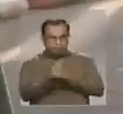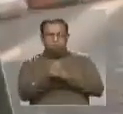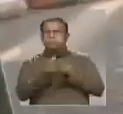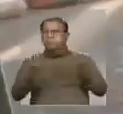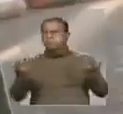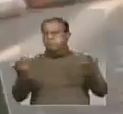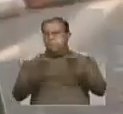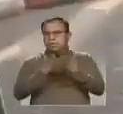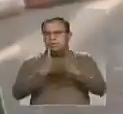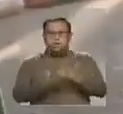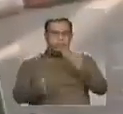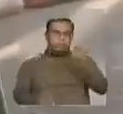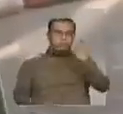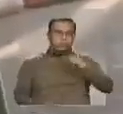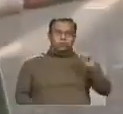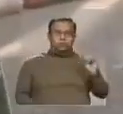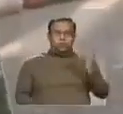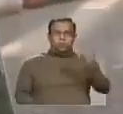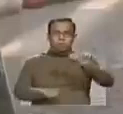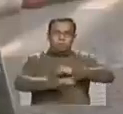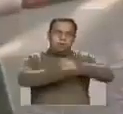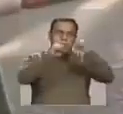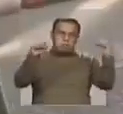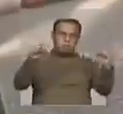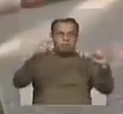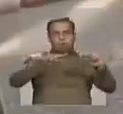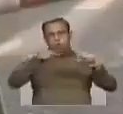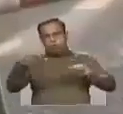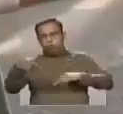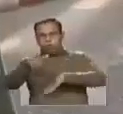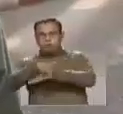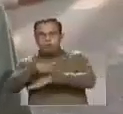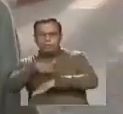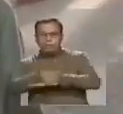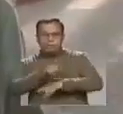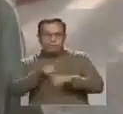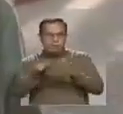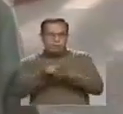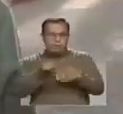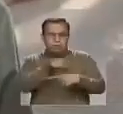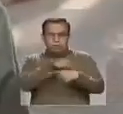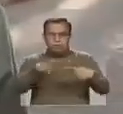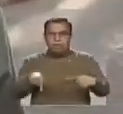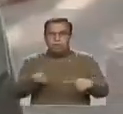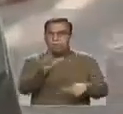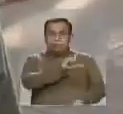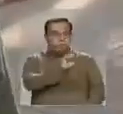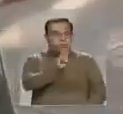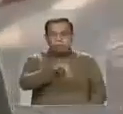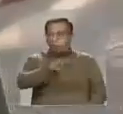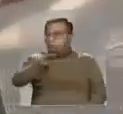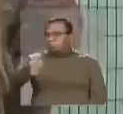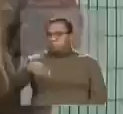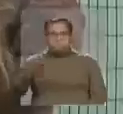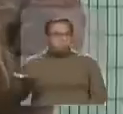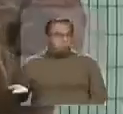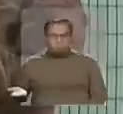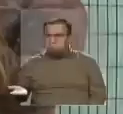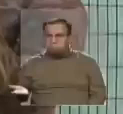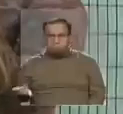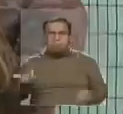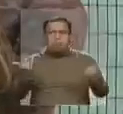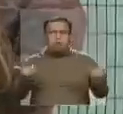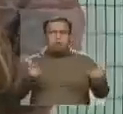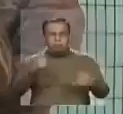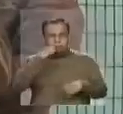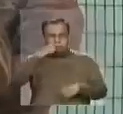normalmente. Por ejemplo, un día van los niños de la mañana, otro día van los niños de la tarde, pero por ejemplo esta semana no hemos ido ni lunes, ni martes, ni miércoles.